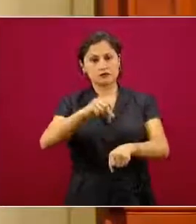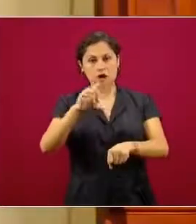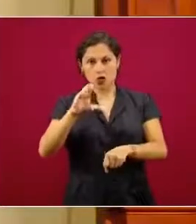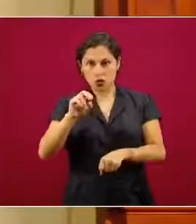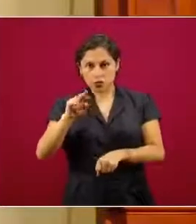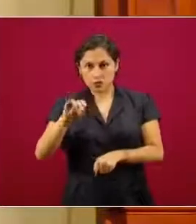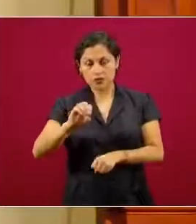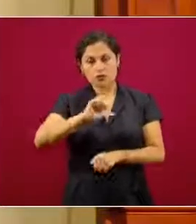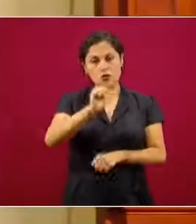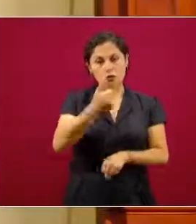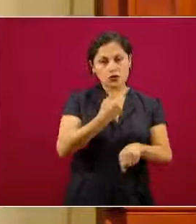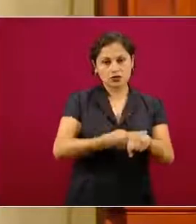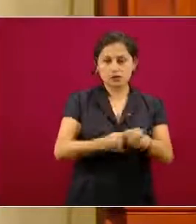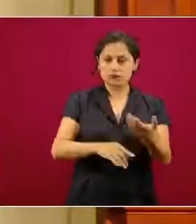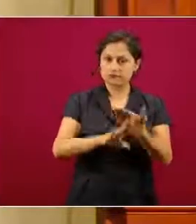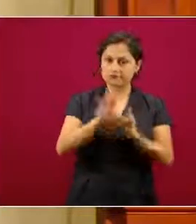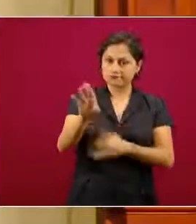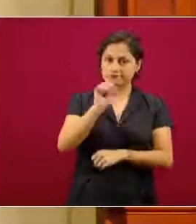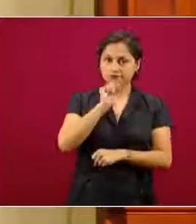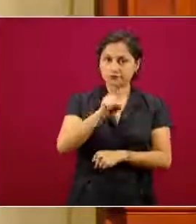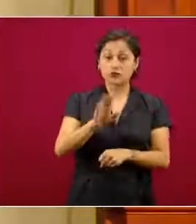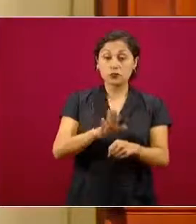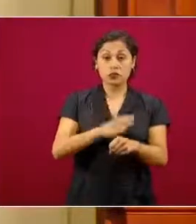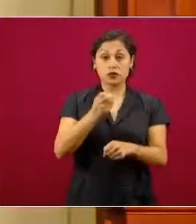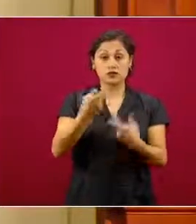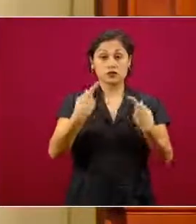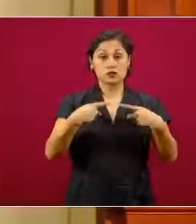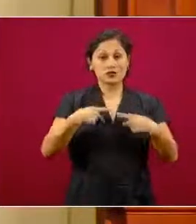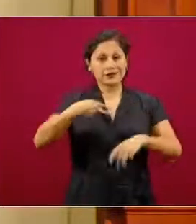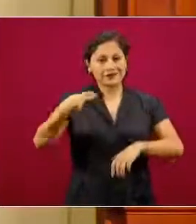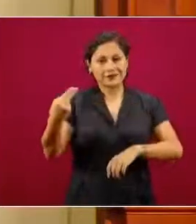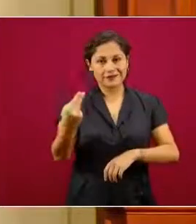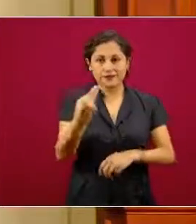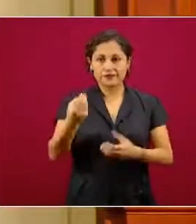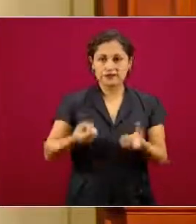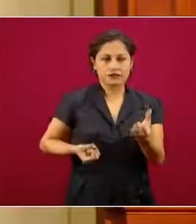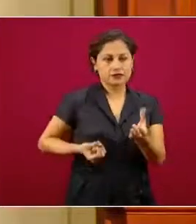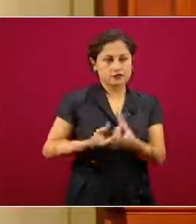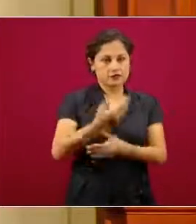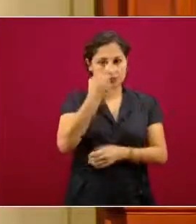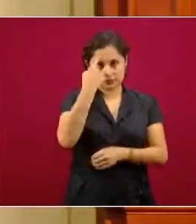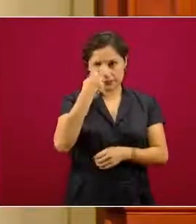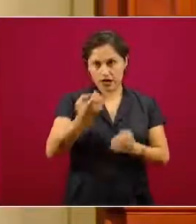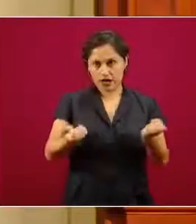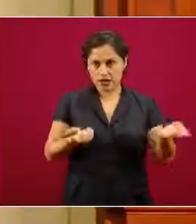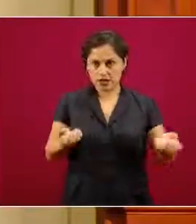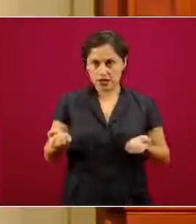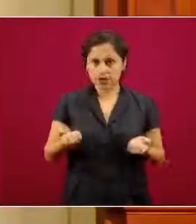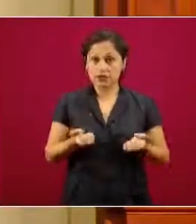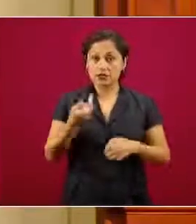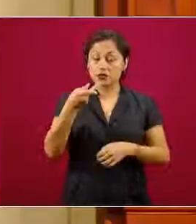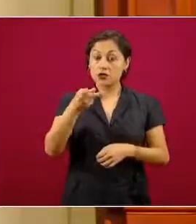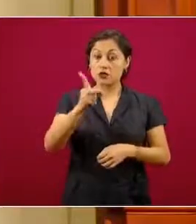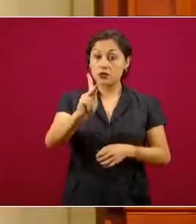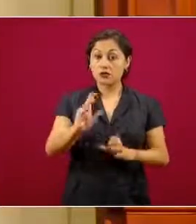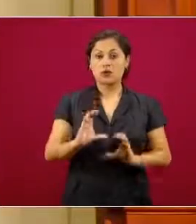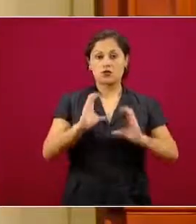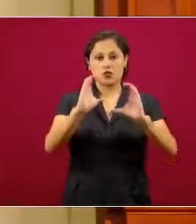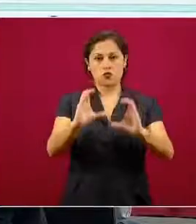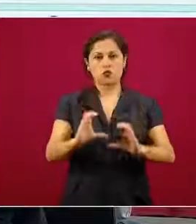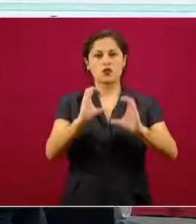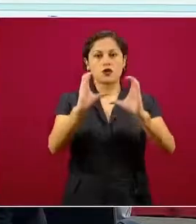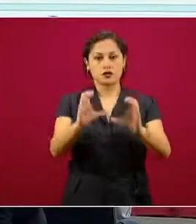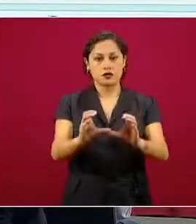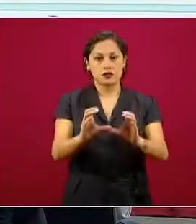se requiere que la población también pueda salir a realizar este tipo de sano esparcimiento, pero lo que sí deben de evitar